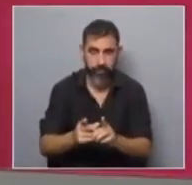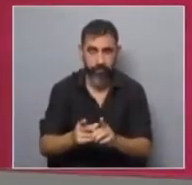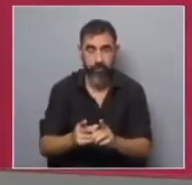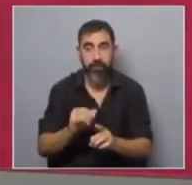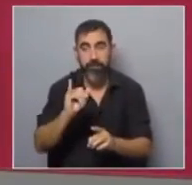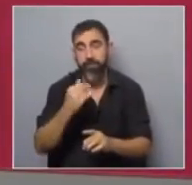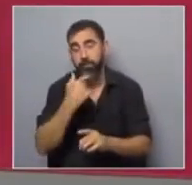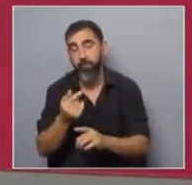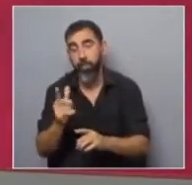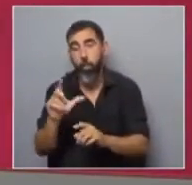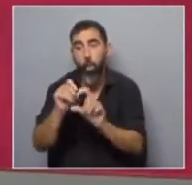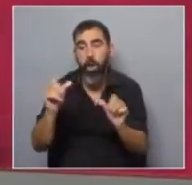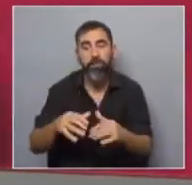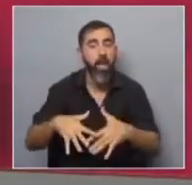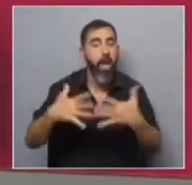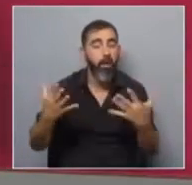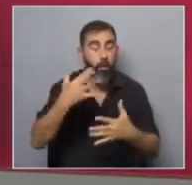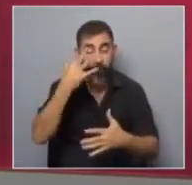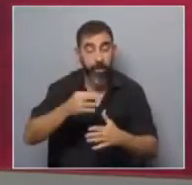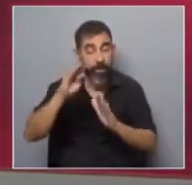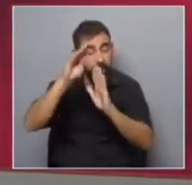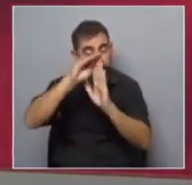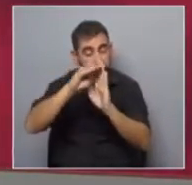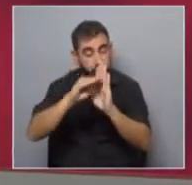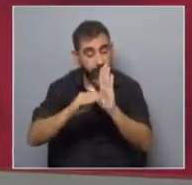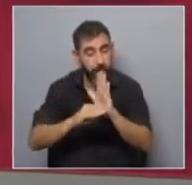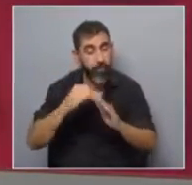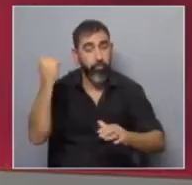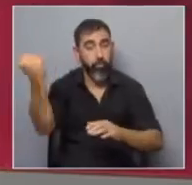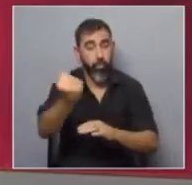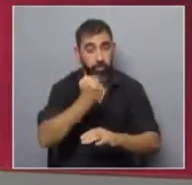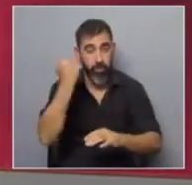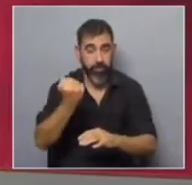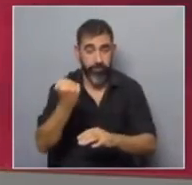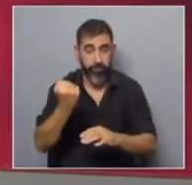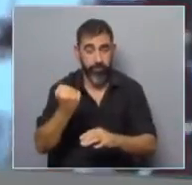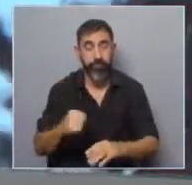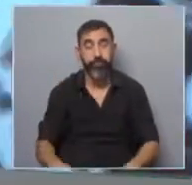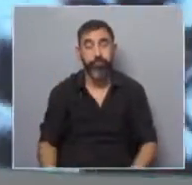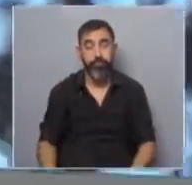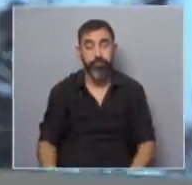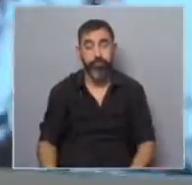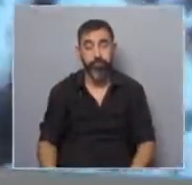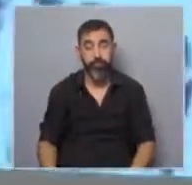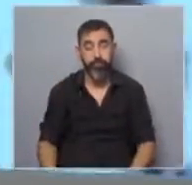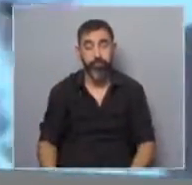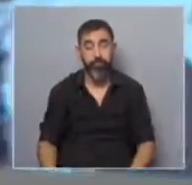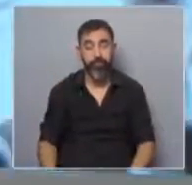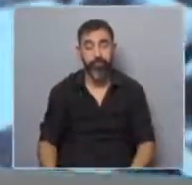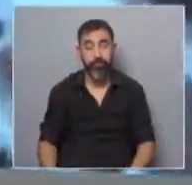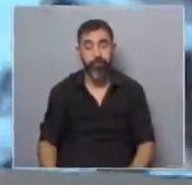se toman medidas importantes. Y aquí yo creo que tenemos